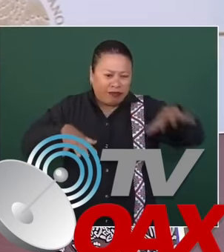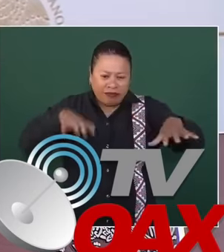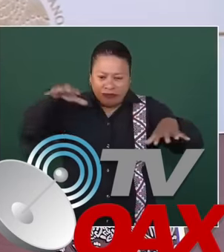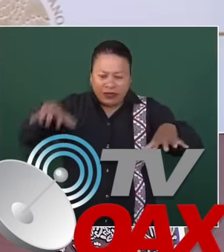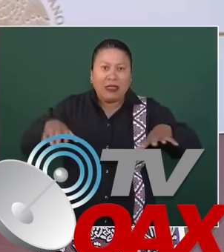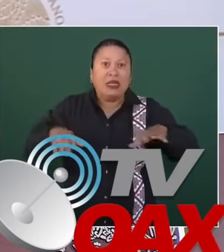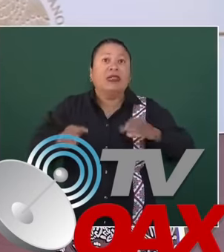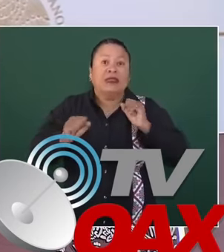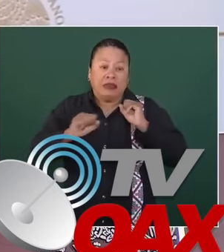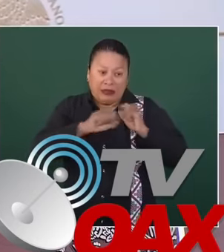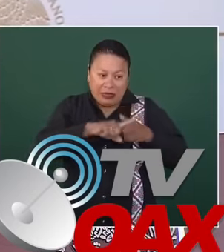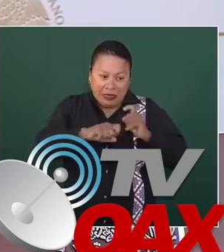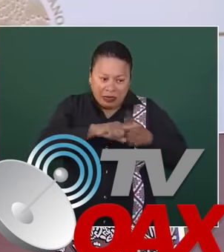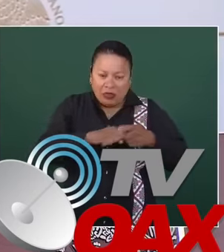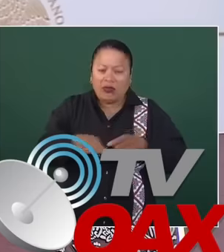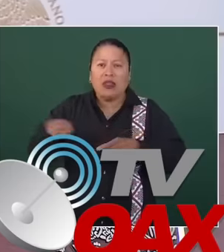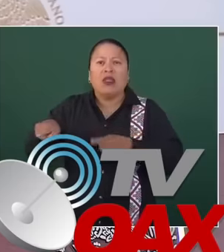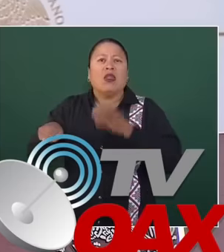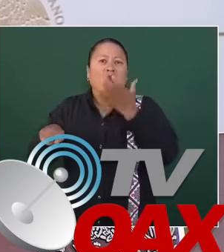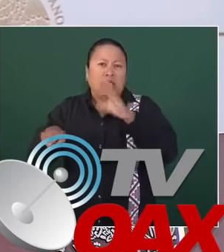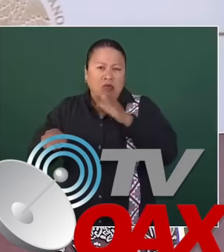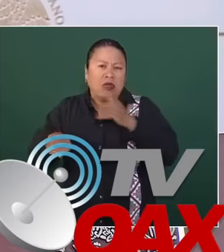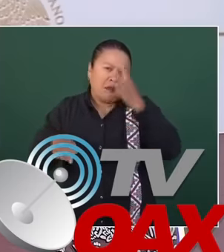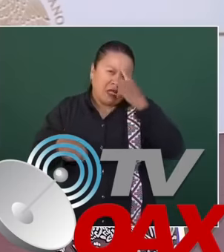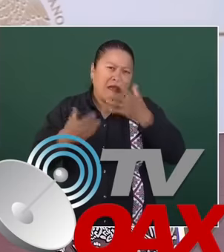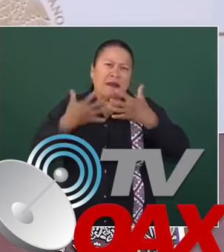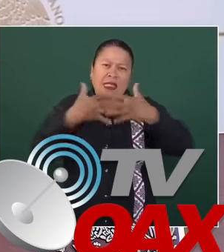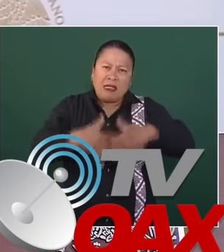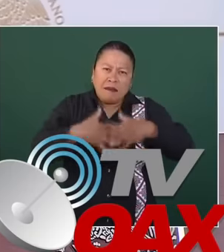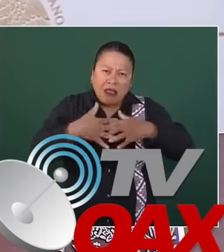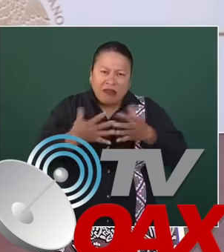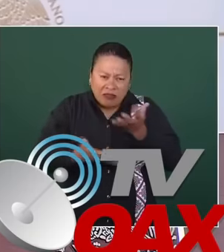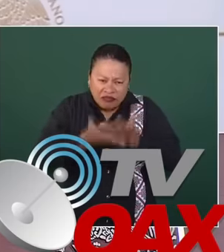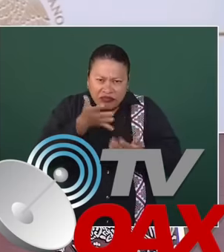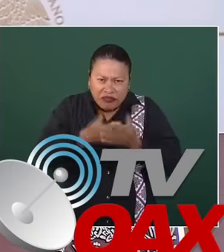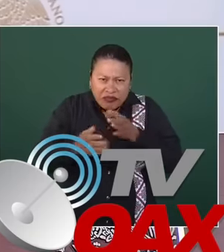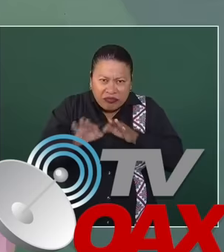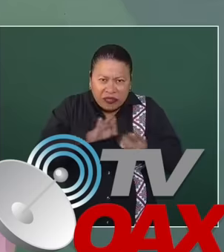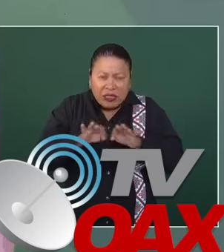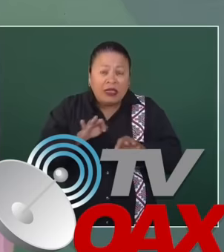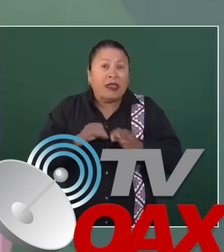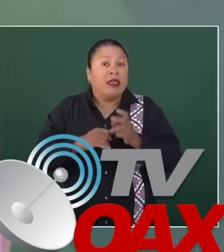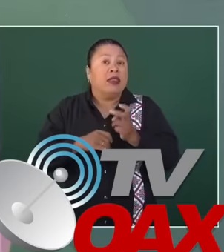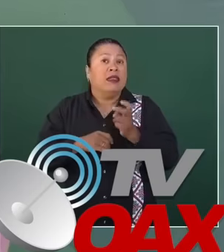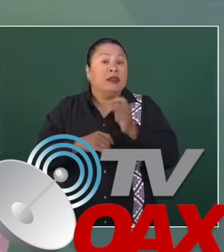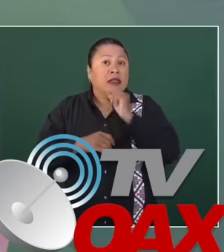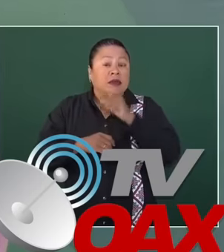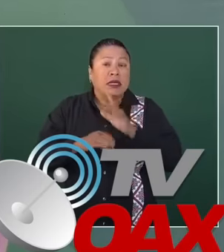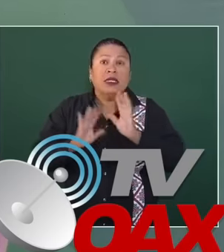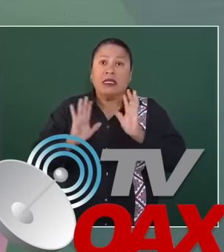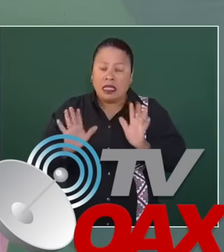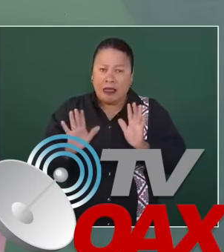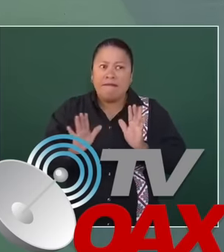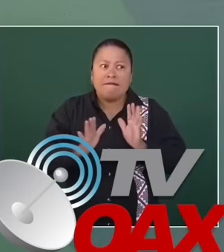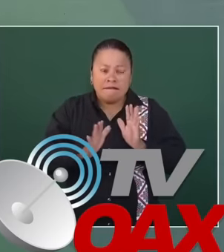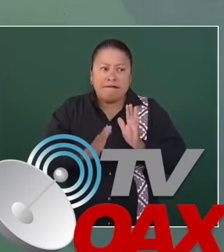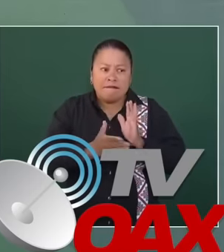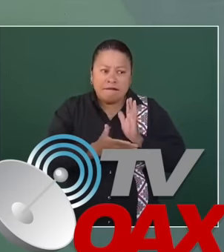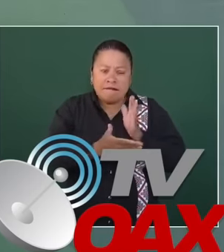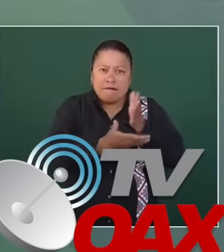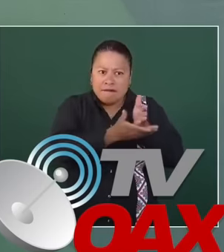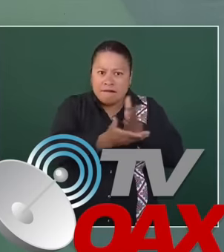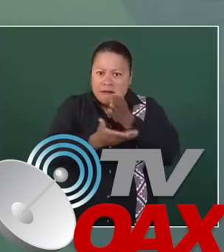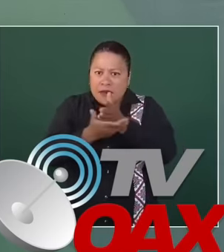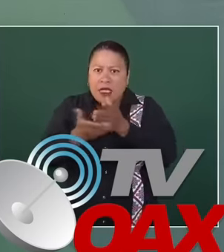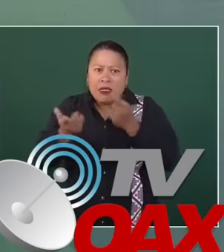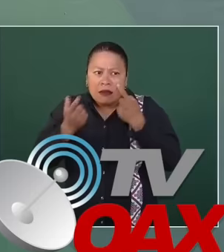Cruz y cuasacualcos a una empresa operadora ya eh se están licitando